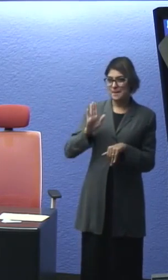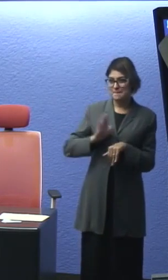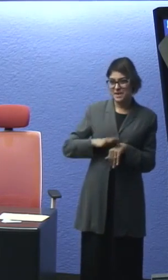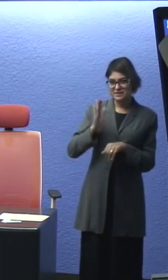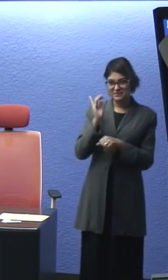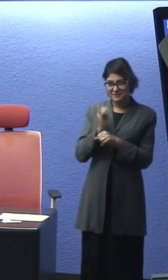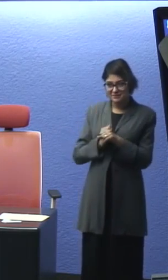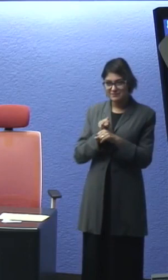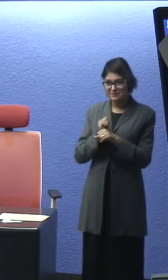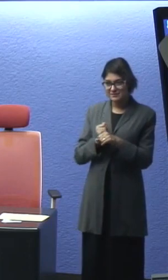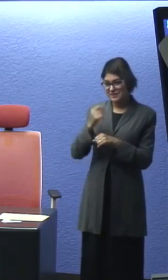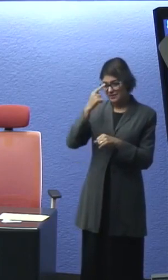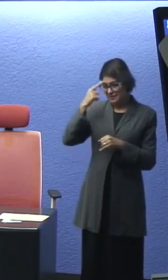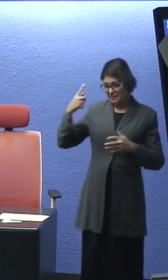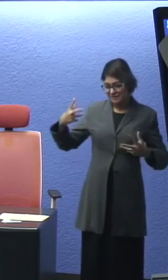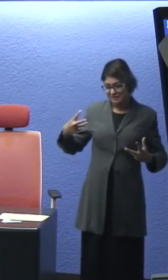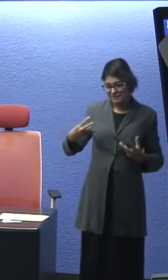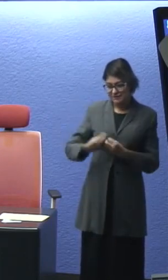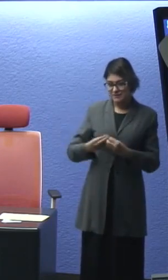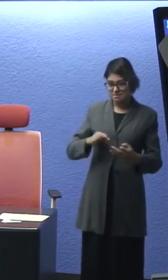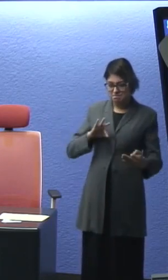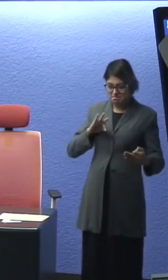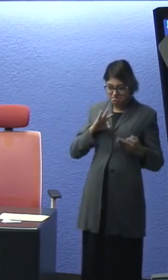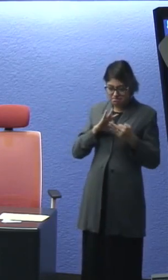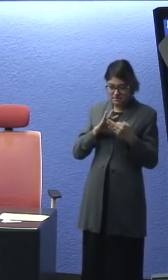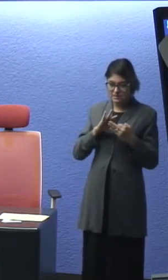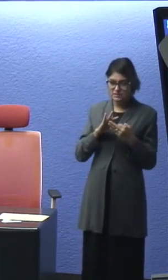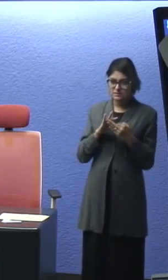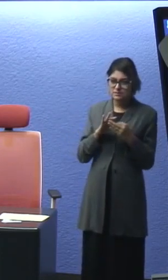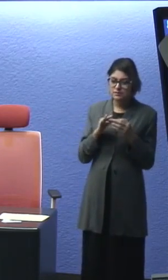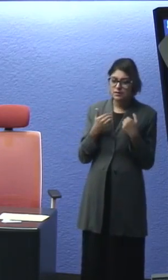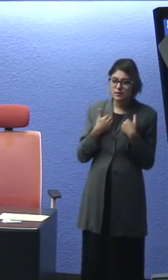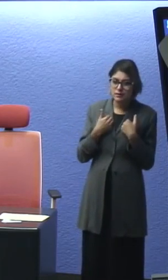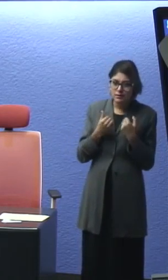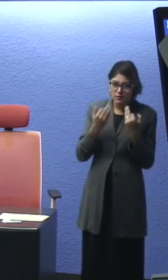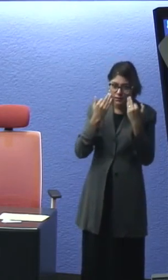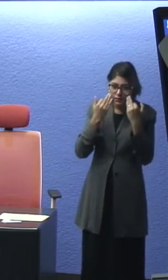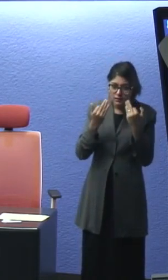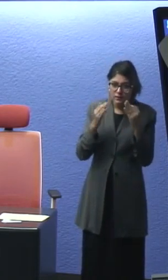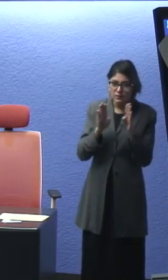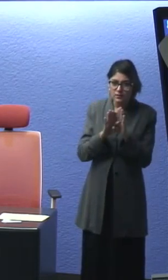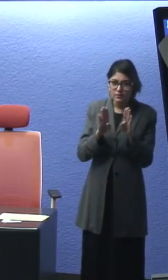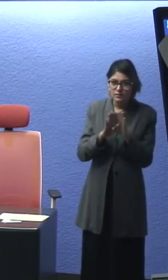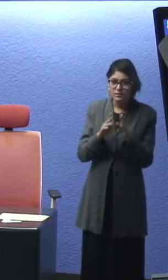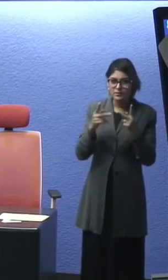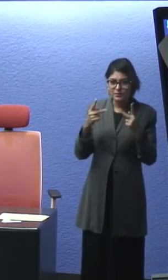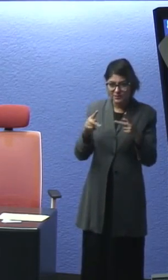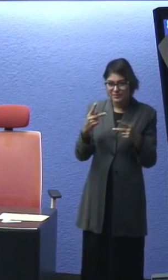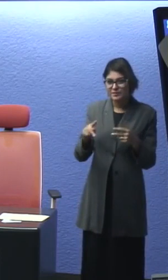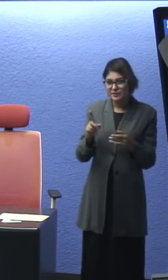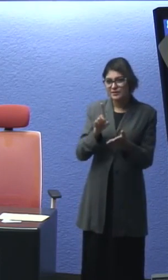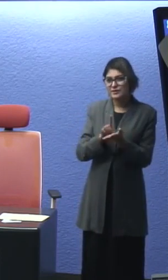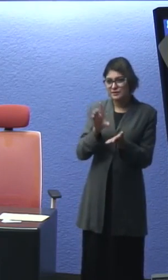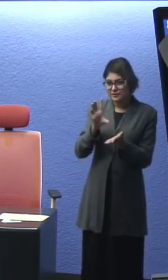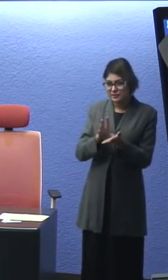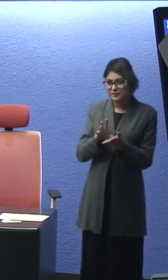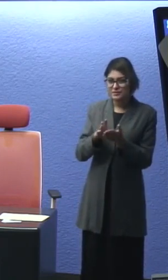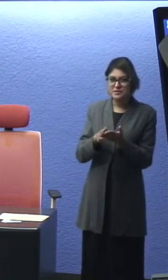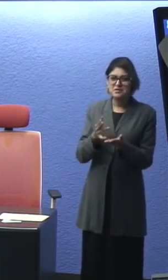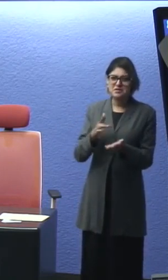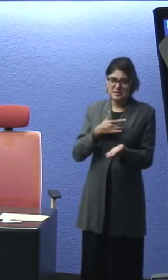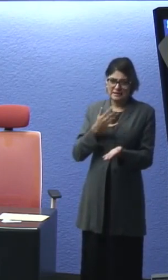teóricamente para acercarse, aunque sea poquito, a lo que es nuestra realidad, que como dices tú, se aprecia y se